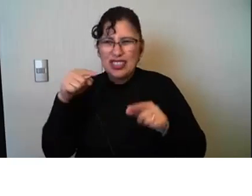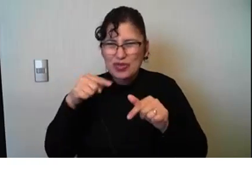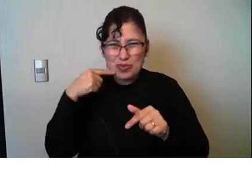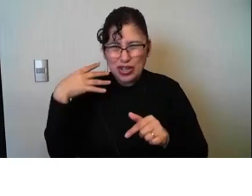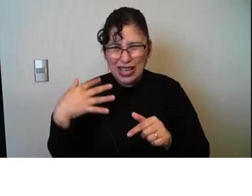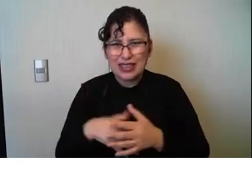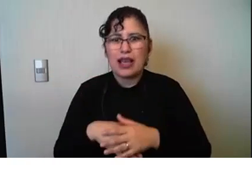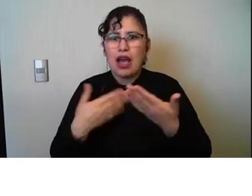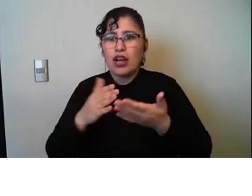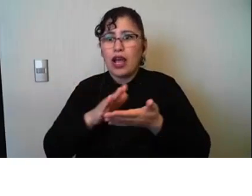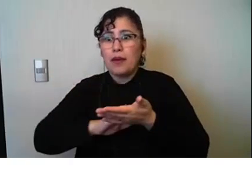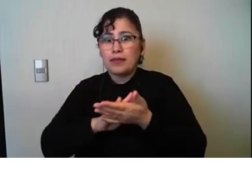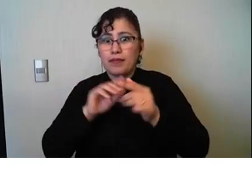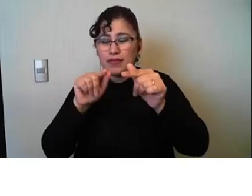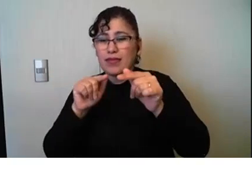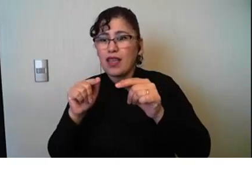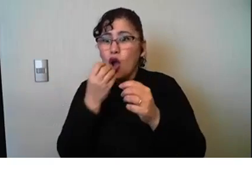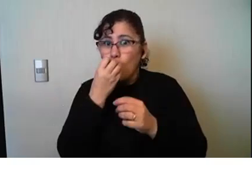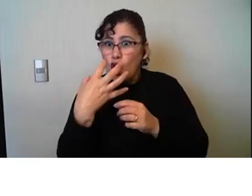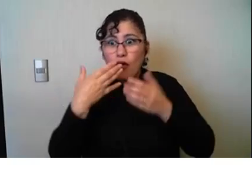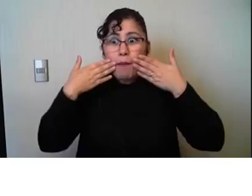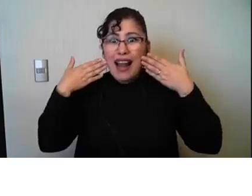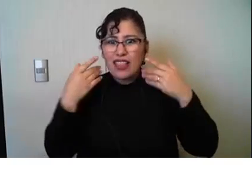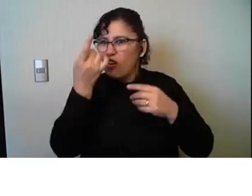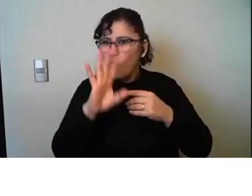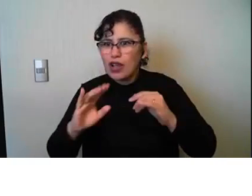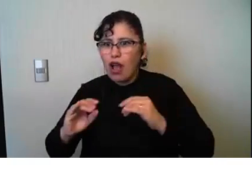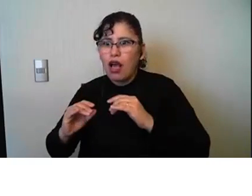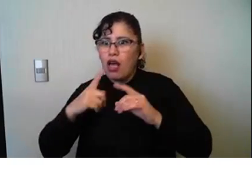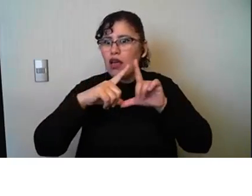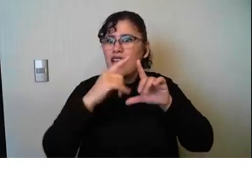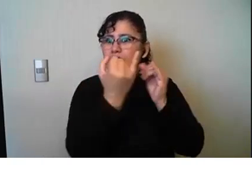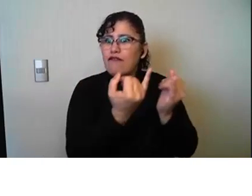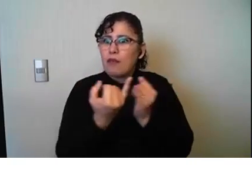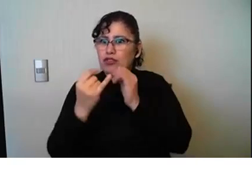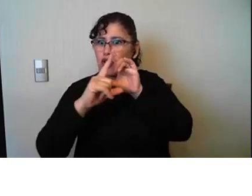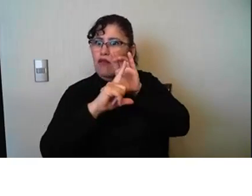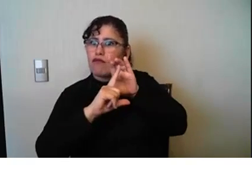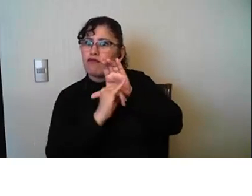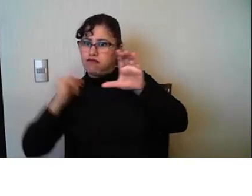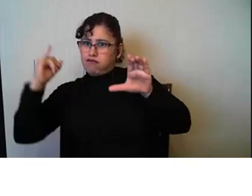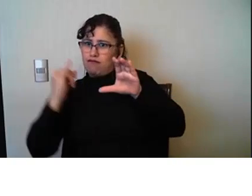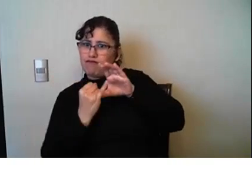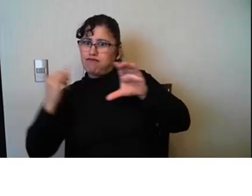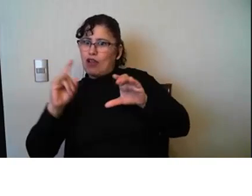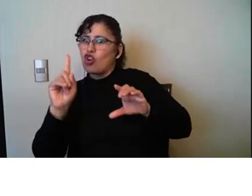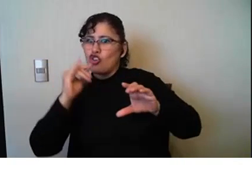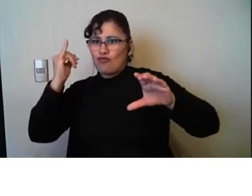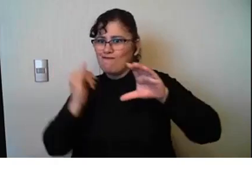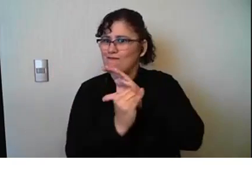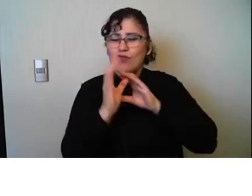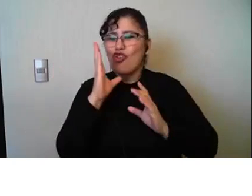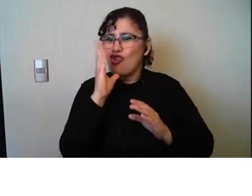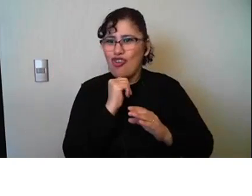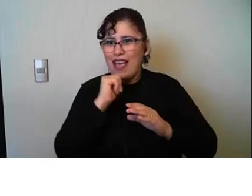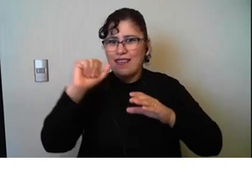de este circuito motor de los núcleos de la base. No hay aferencias hacia el tálamo de otro lugar que no sea este